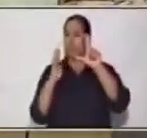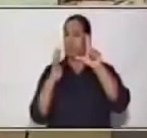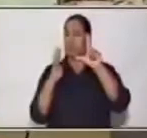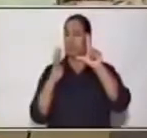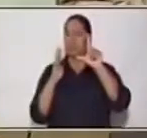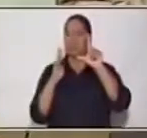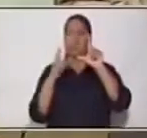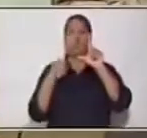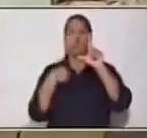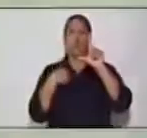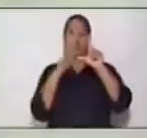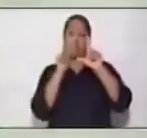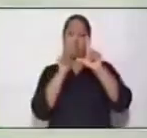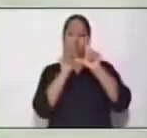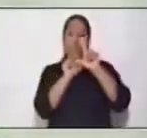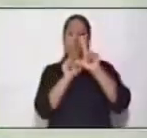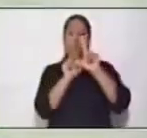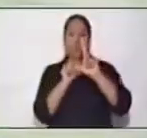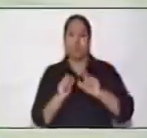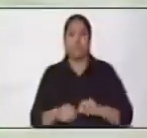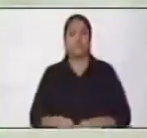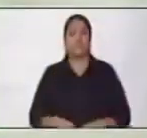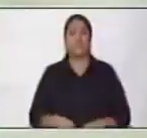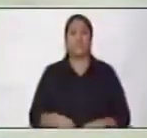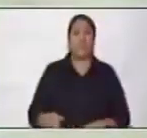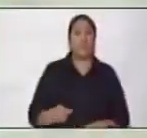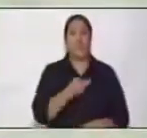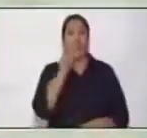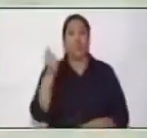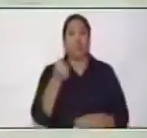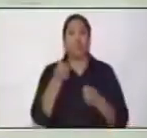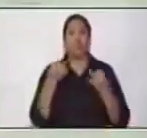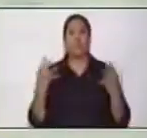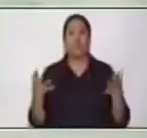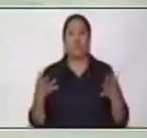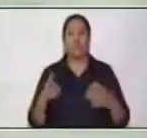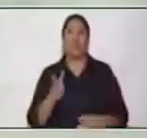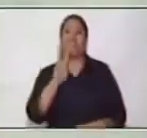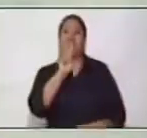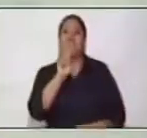primer punto y mi siguiente valor será